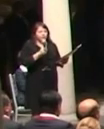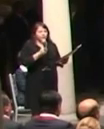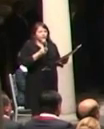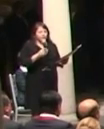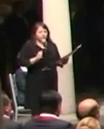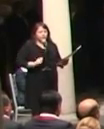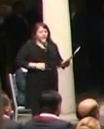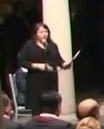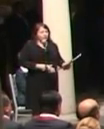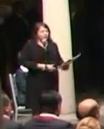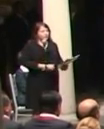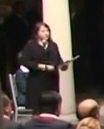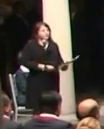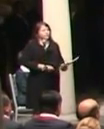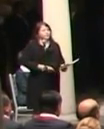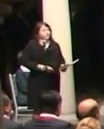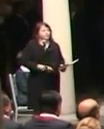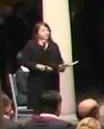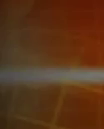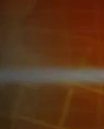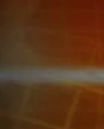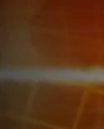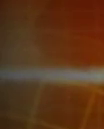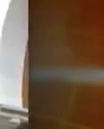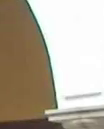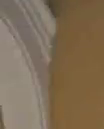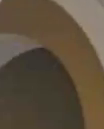alcaldes distritales, entre otros distinguidos invitados.